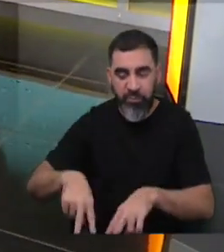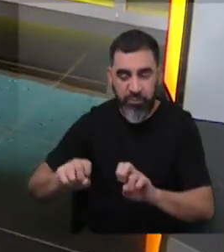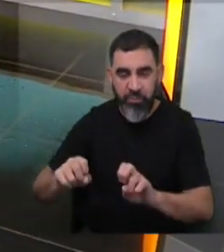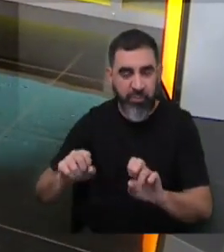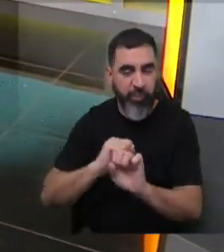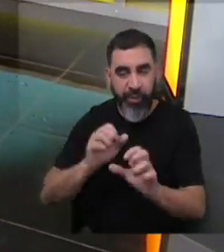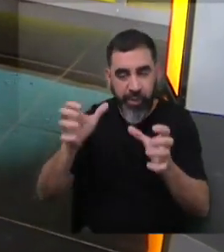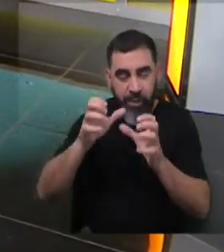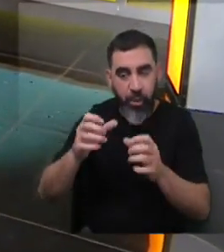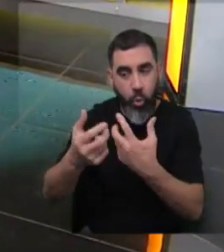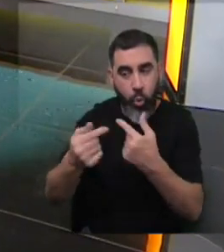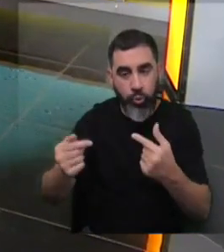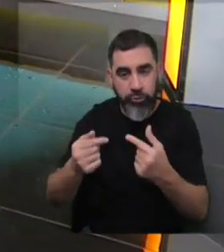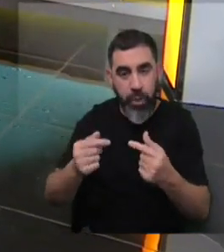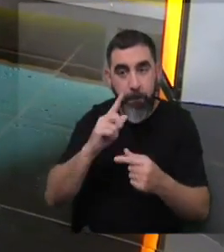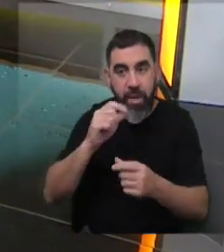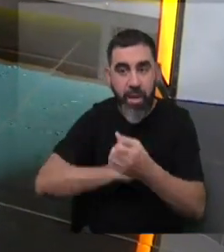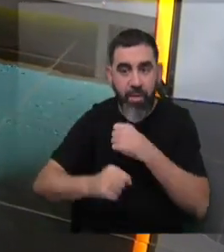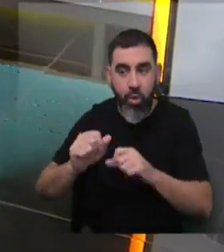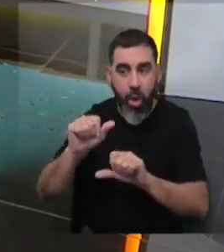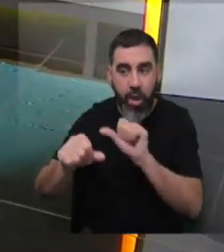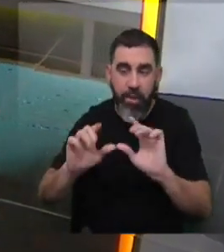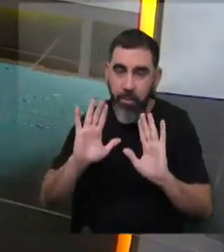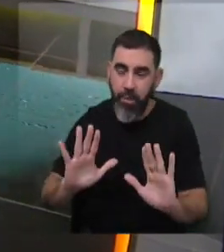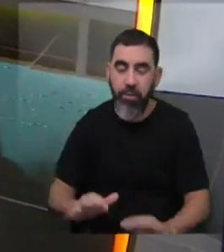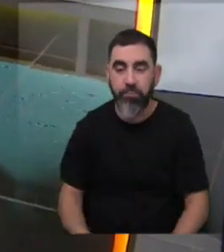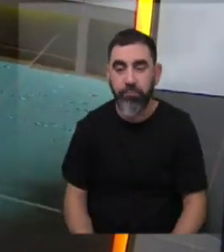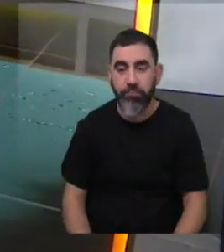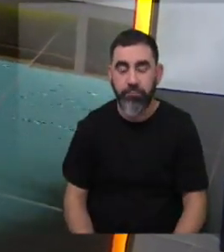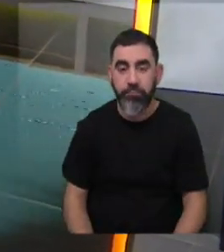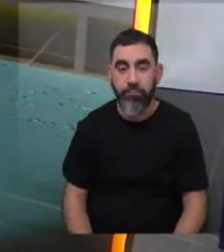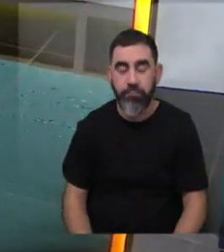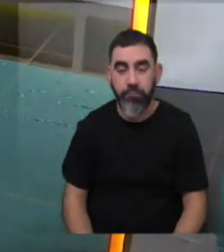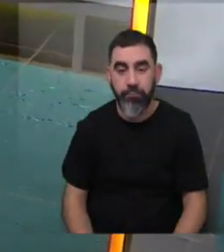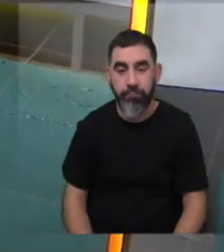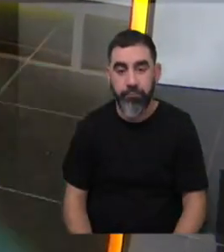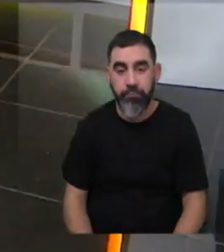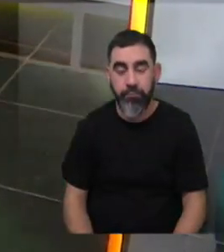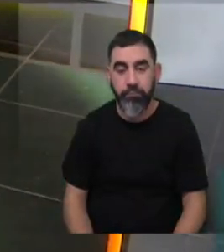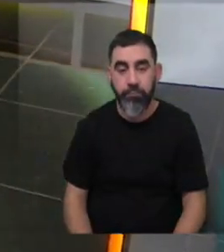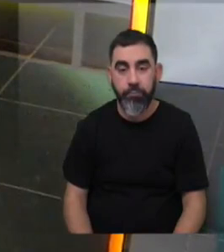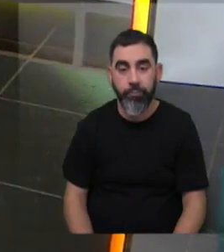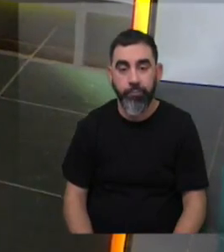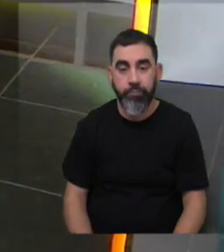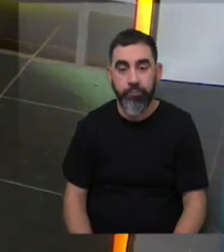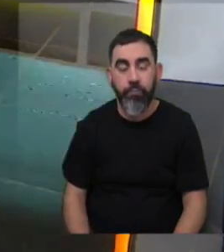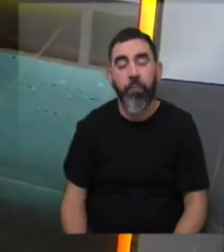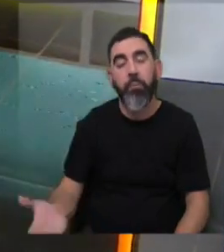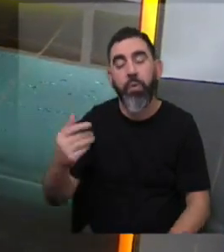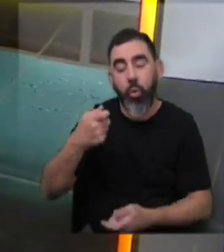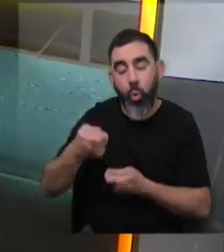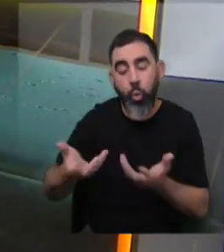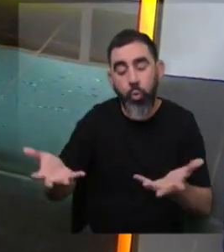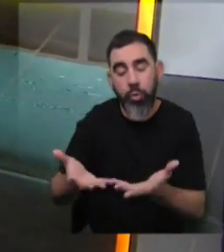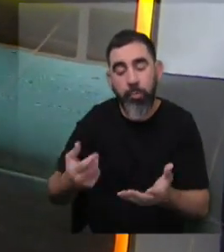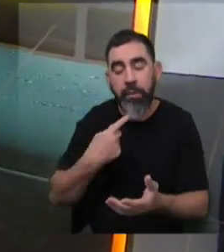arriesgar una pieza de miles de años. Lo van a ver claramente aquí, qué es lo que viene desde el pasado y qué es lo que se construye en el presente para